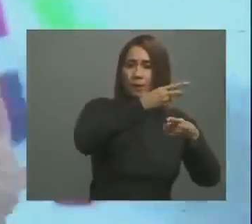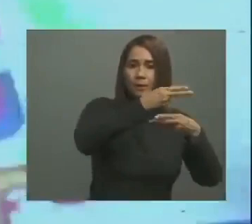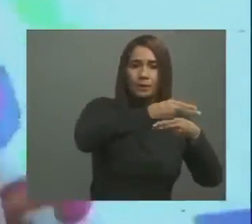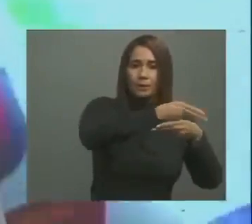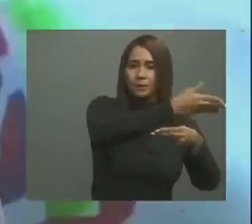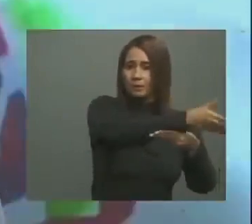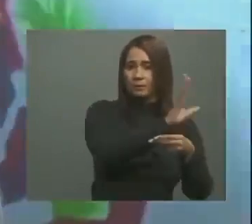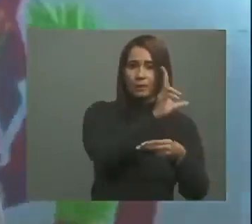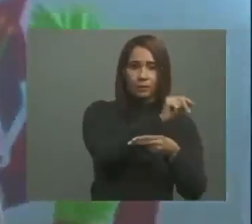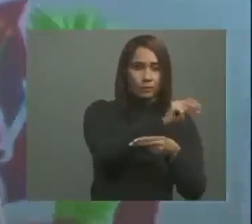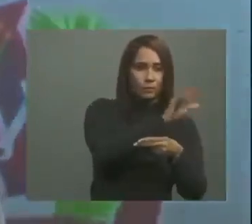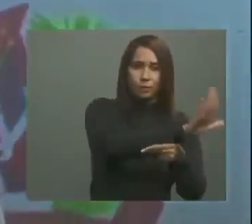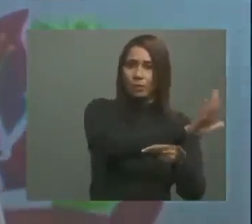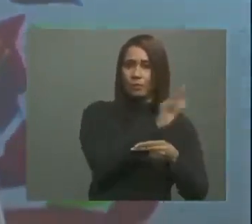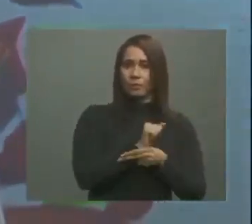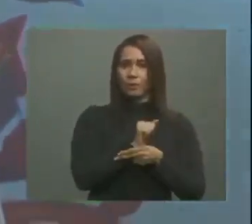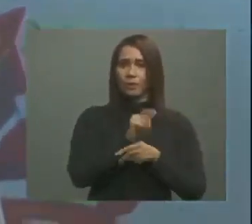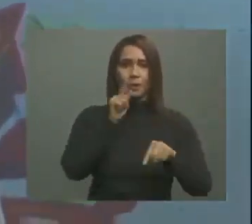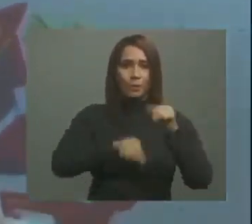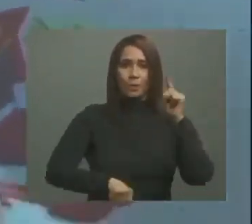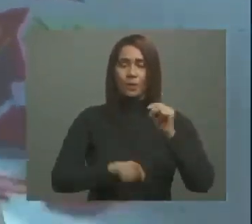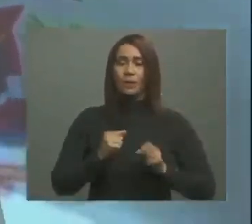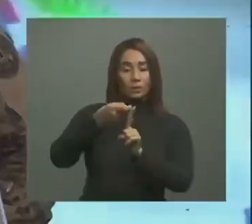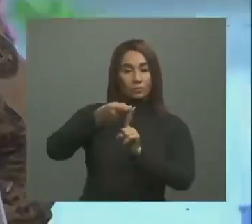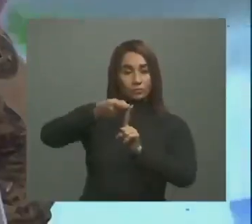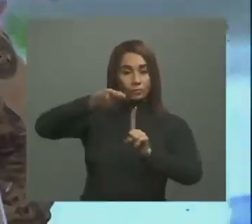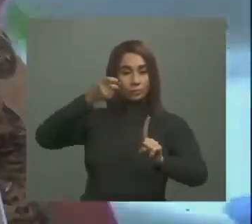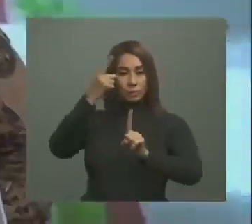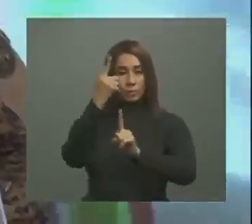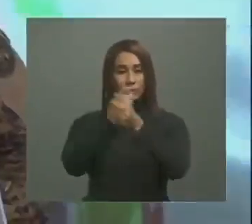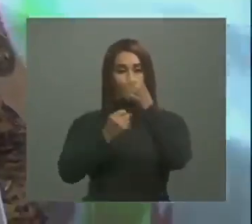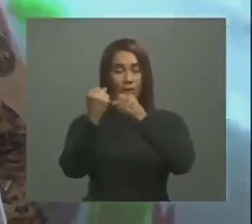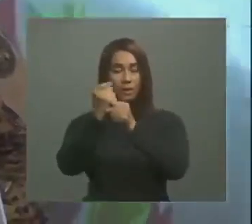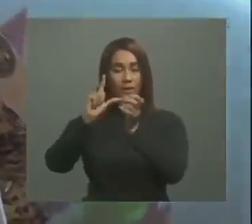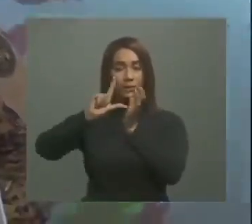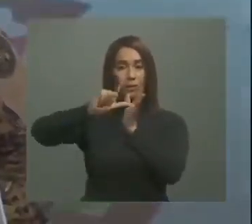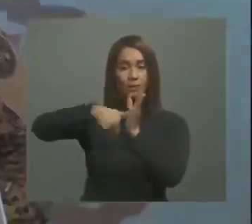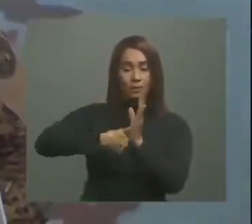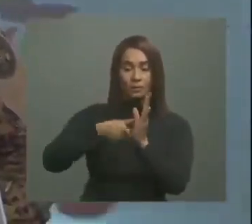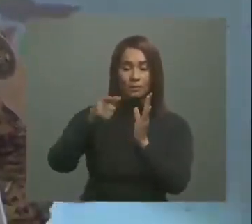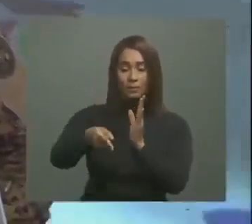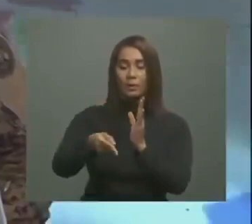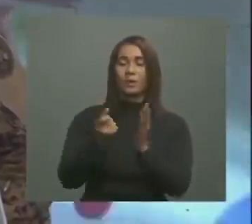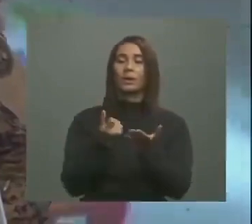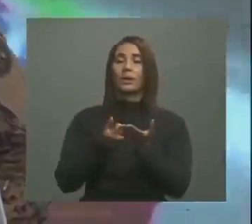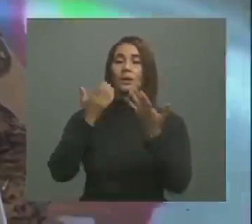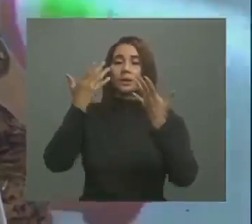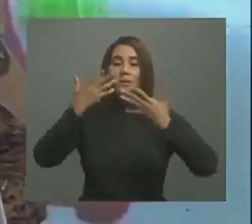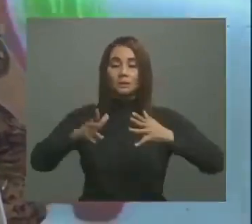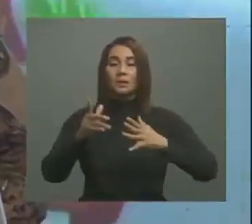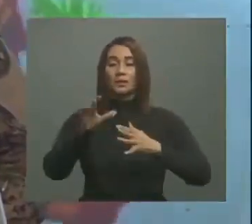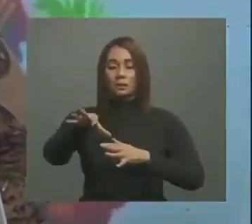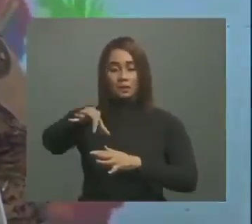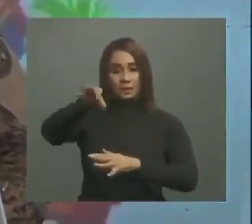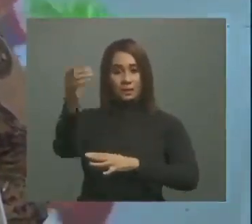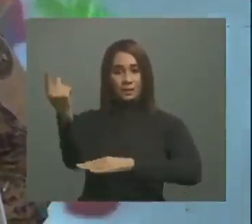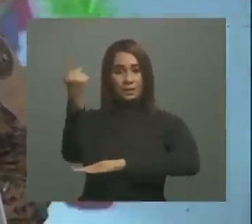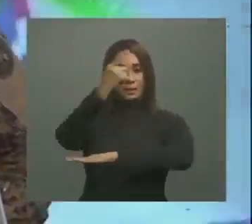tema de la inmigración ilegal, siempre habrá gente que se buscará la manera, pero